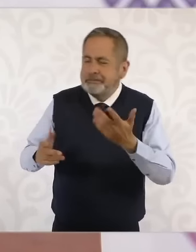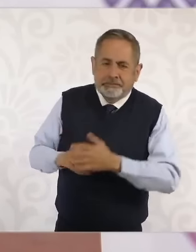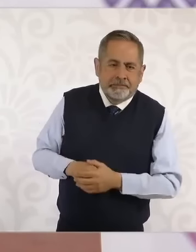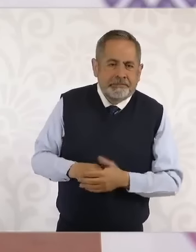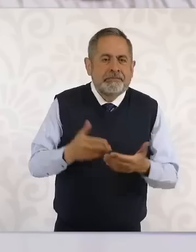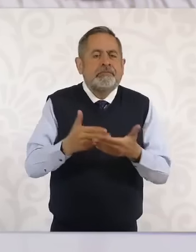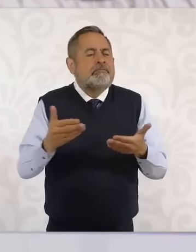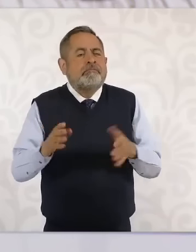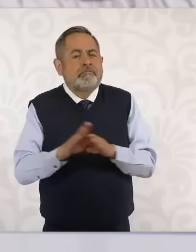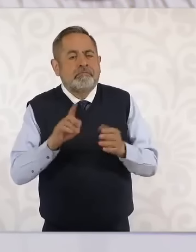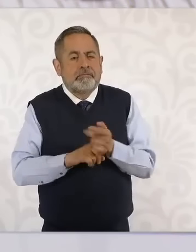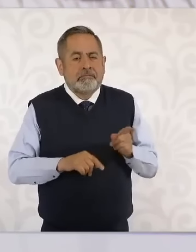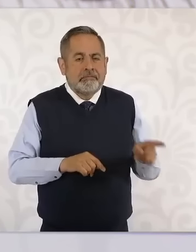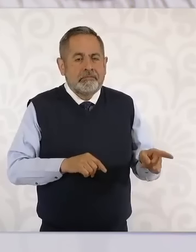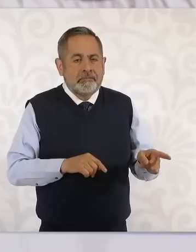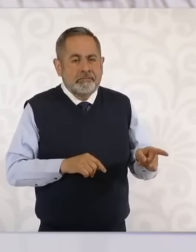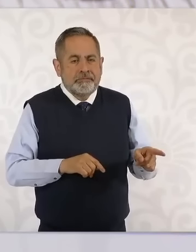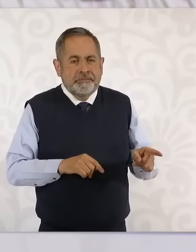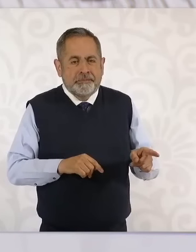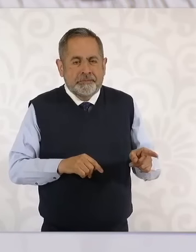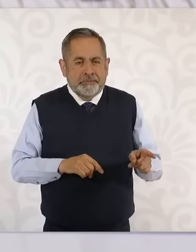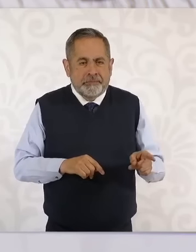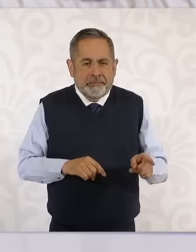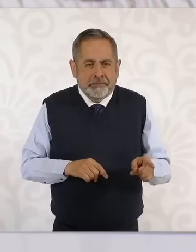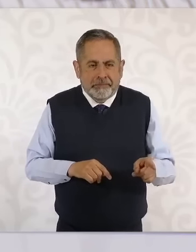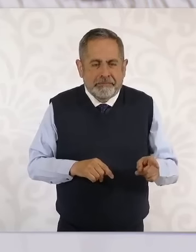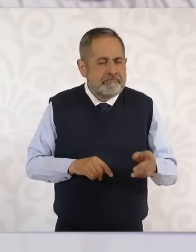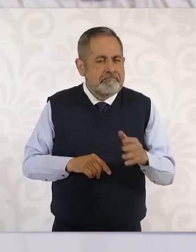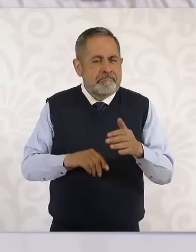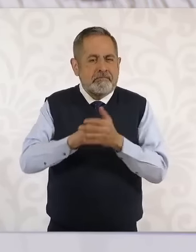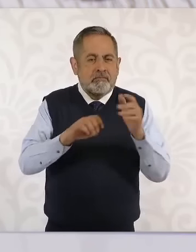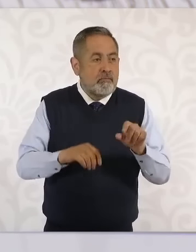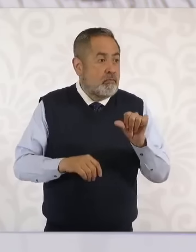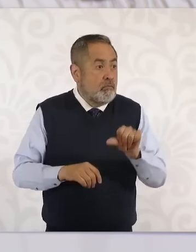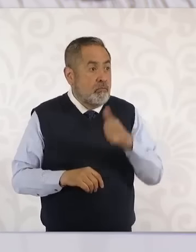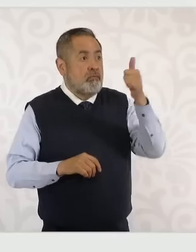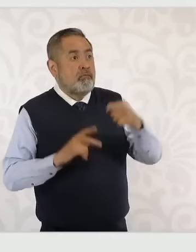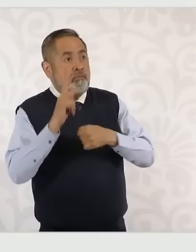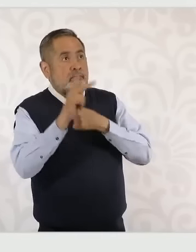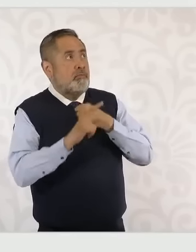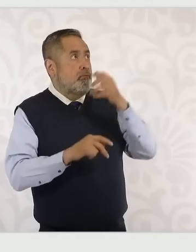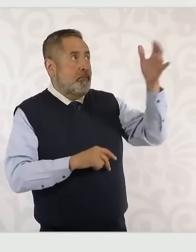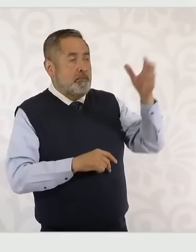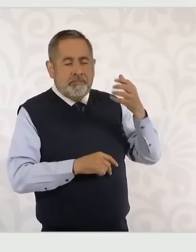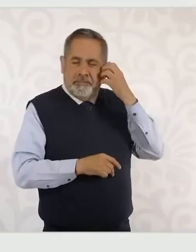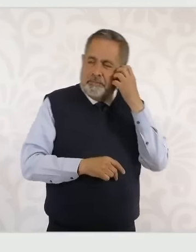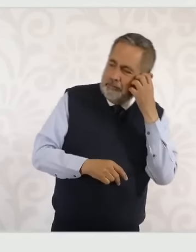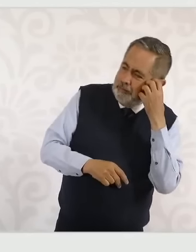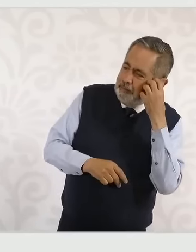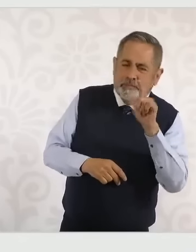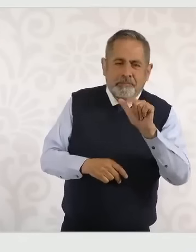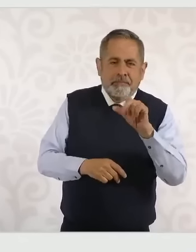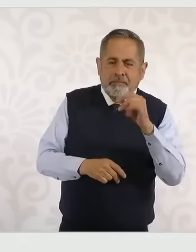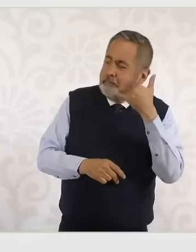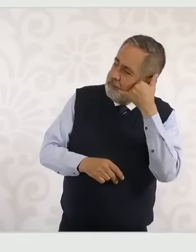están llamando en números que vienen de fuera de México. Sí, llamadas del lado extranjero. Sí.